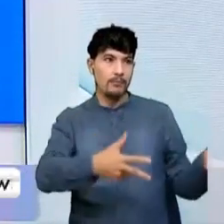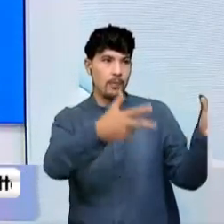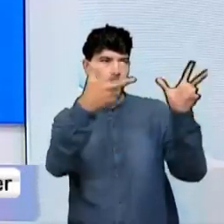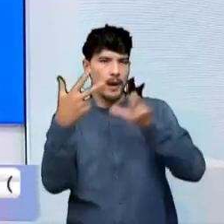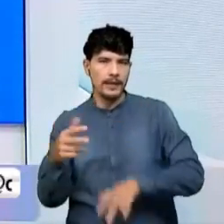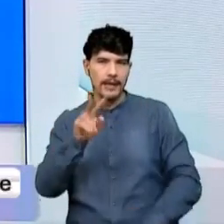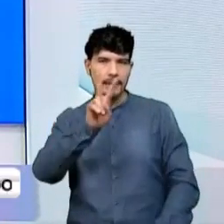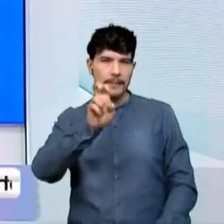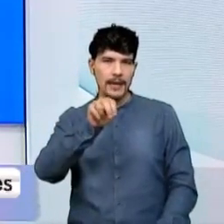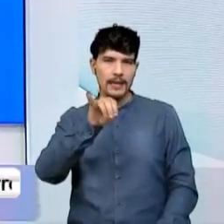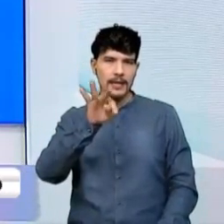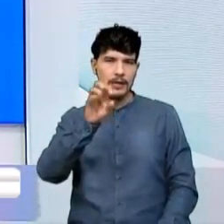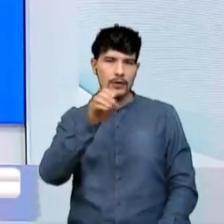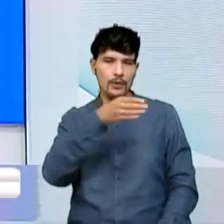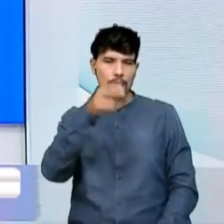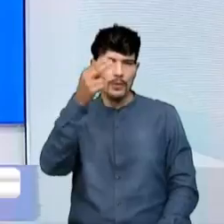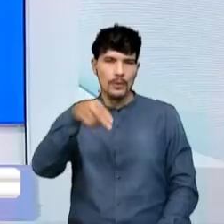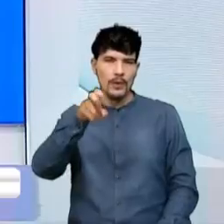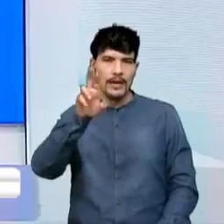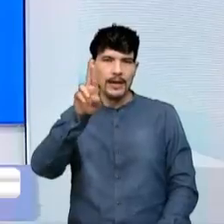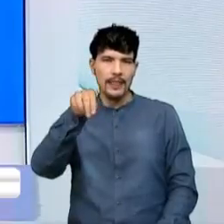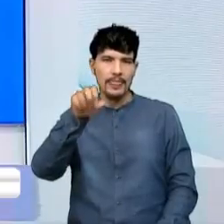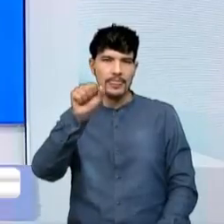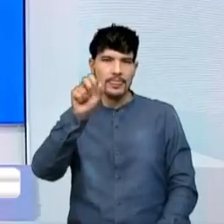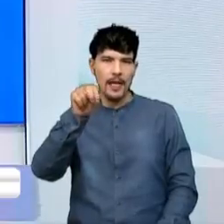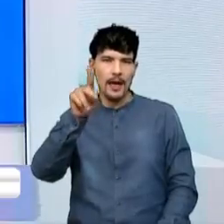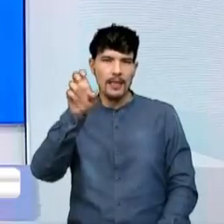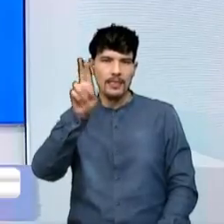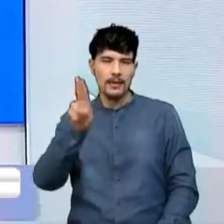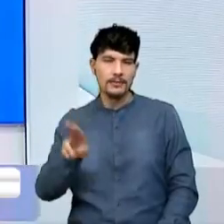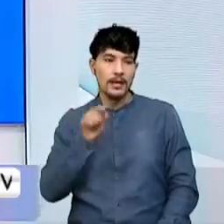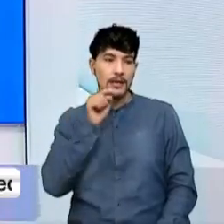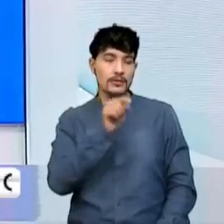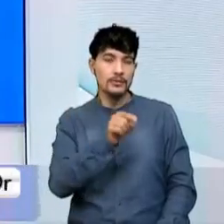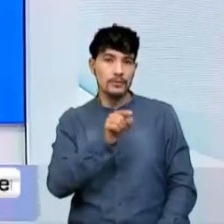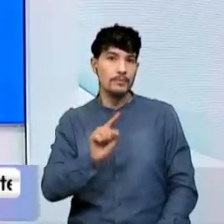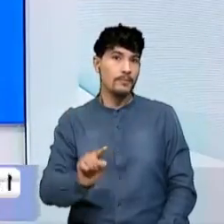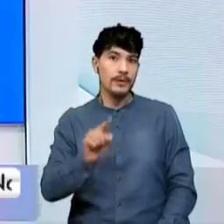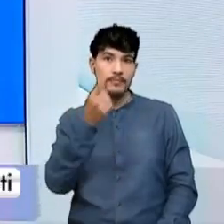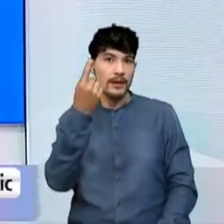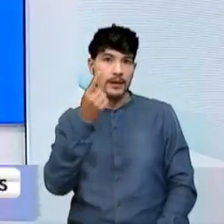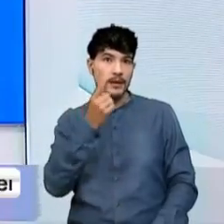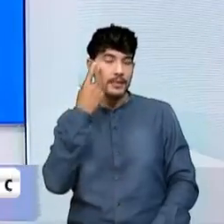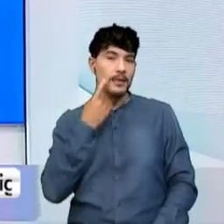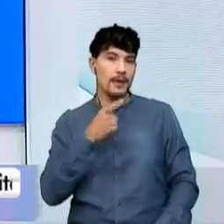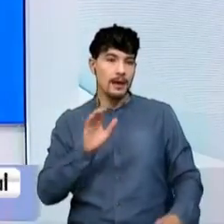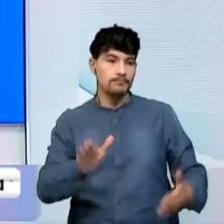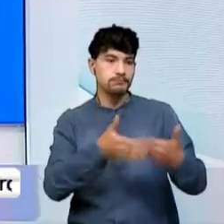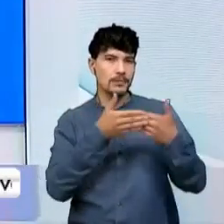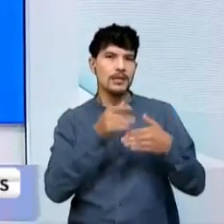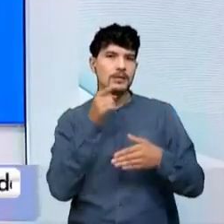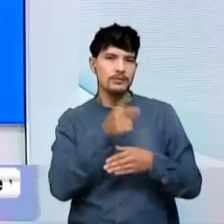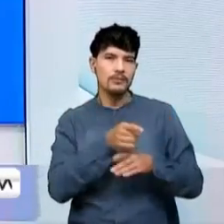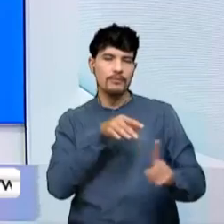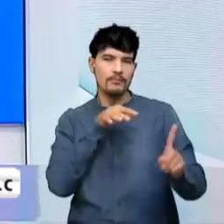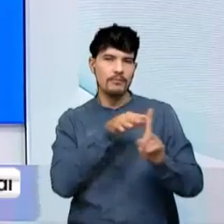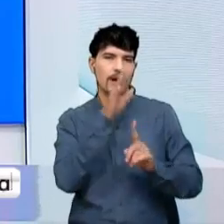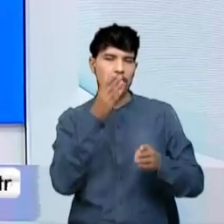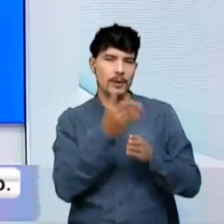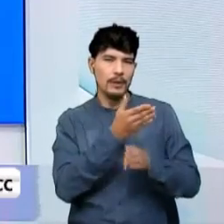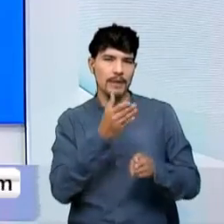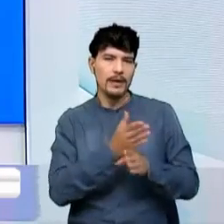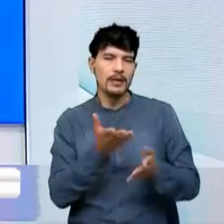que comunica a Cúcuta con el municipio de Los Patios. En su primer día generó traumatismo en el servicio de transporte público. A esta hora nuestro